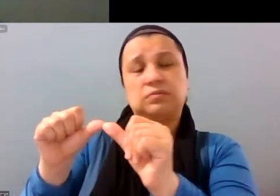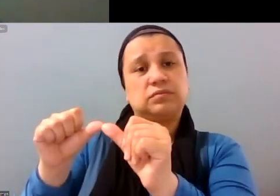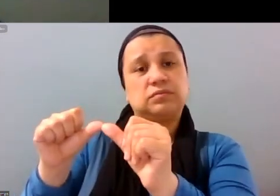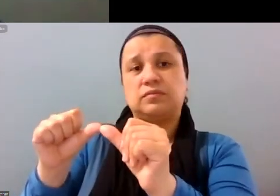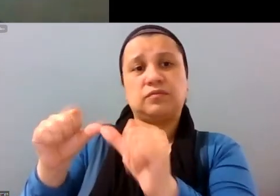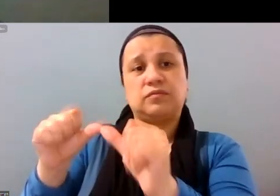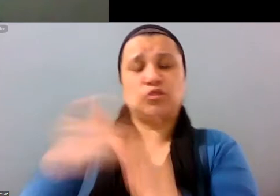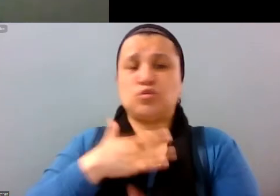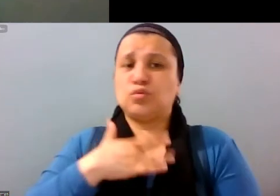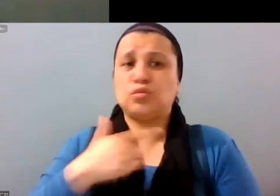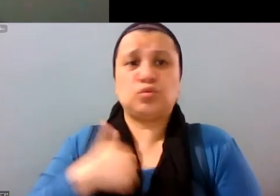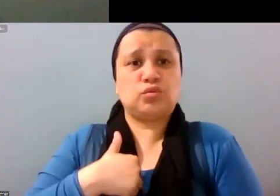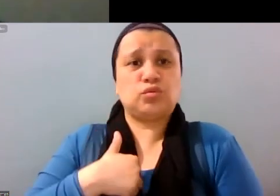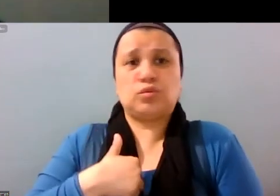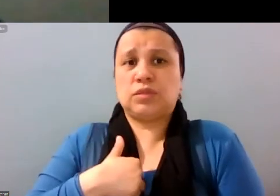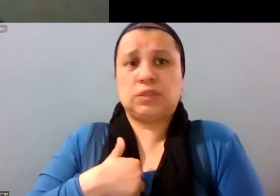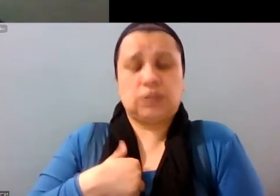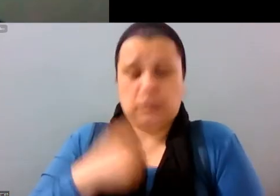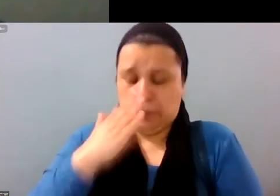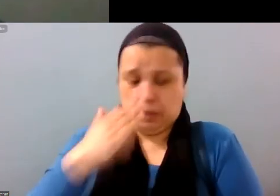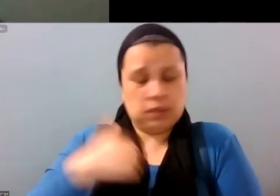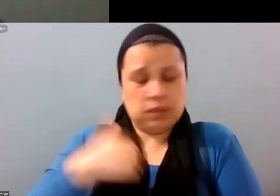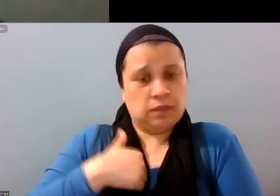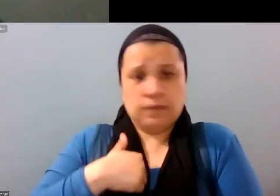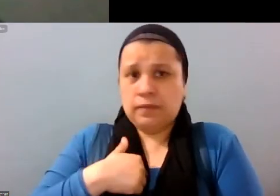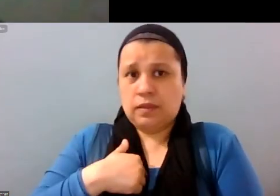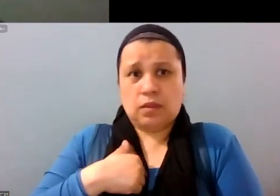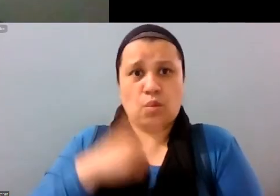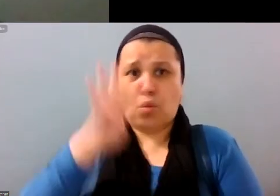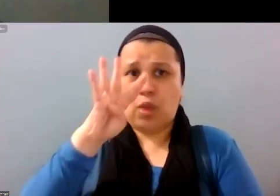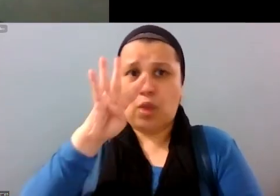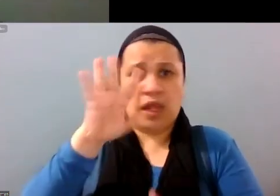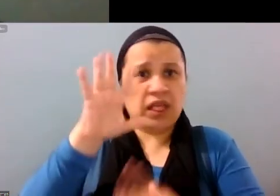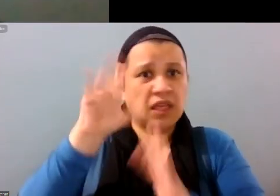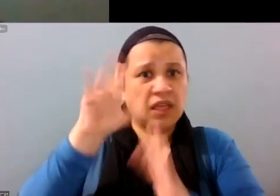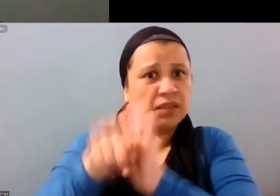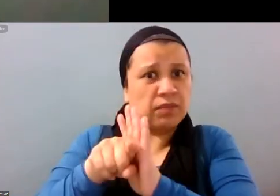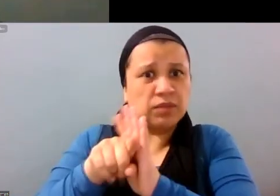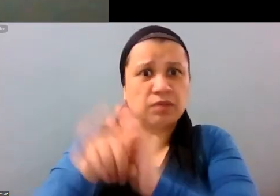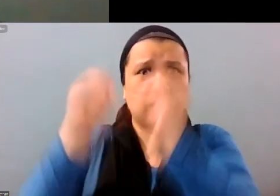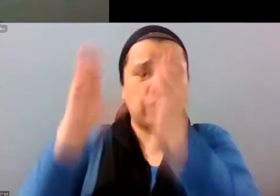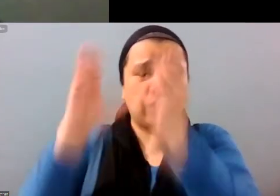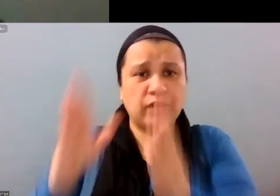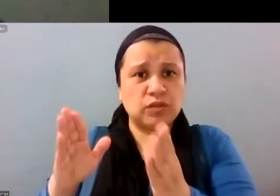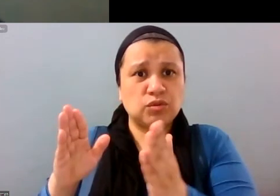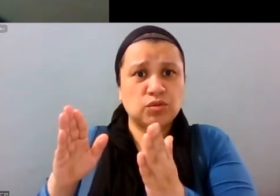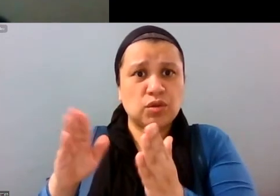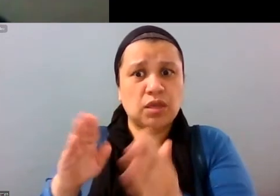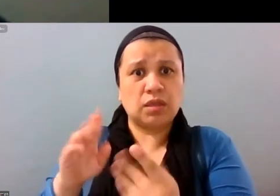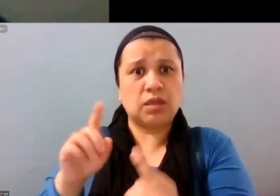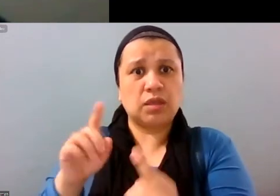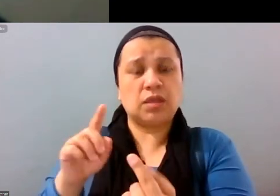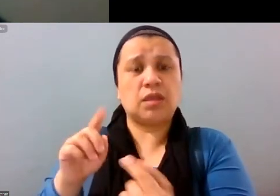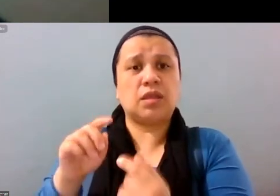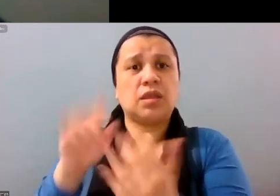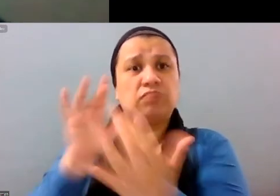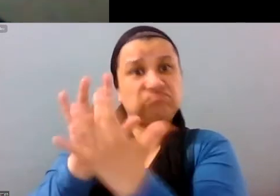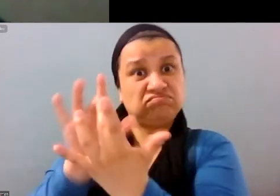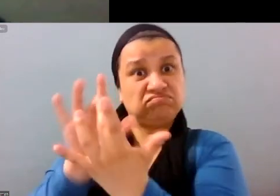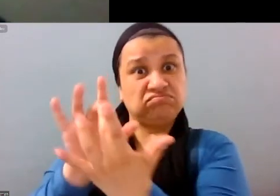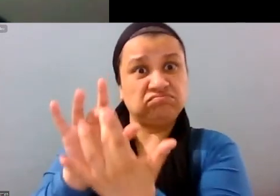que como madre los 45 minutos que la docente podía conectarse con ellos me inclino a los de